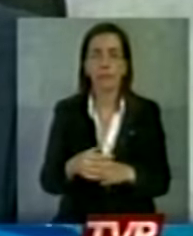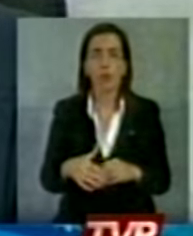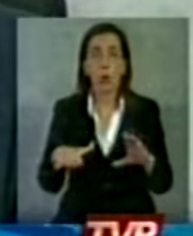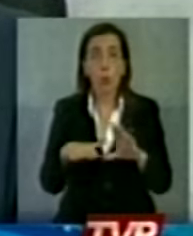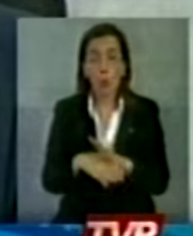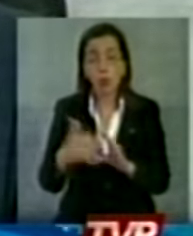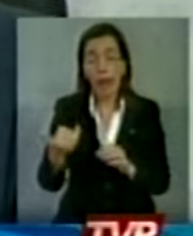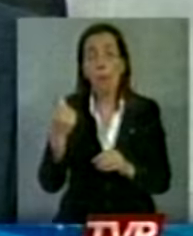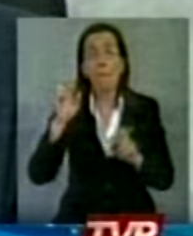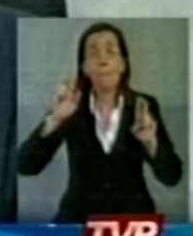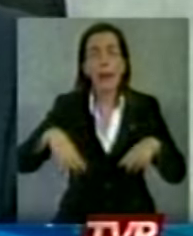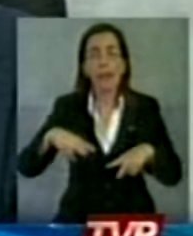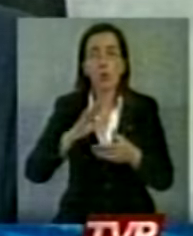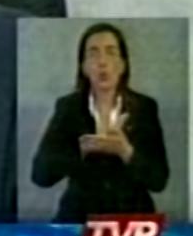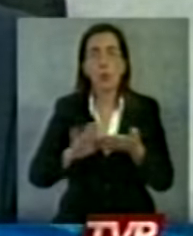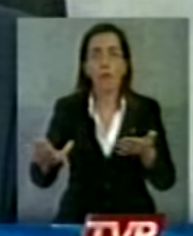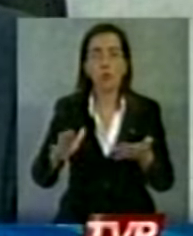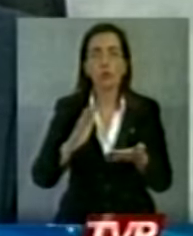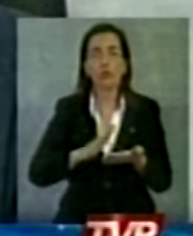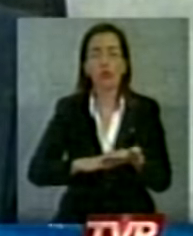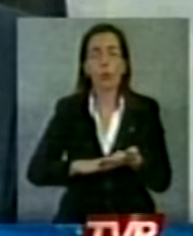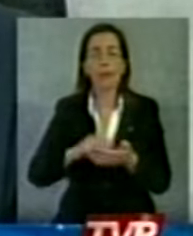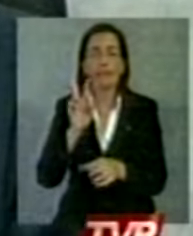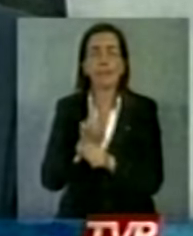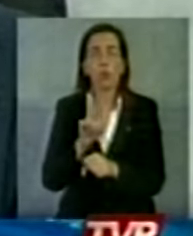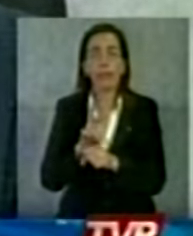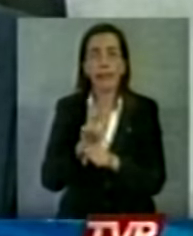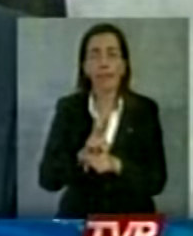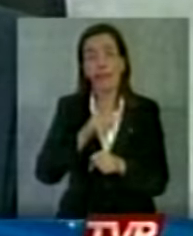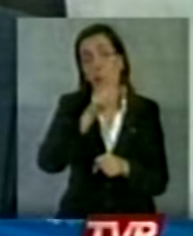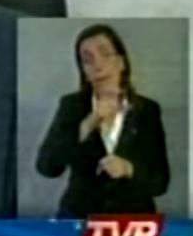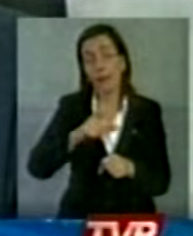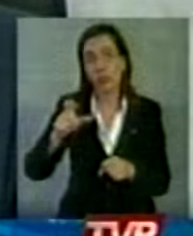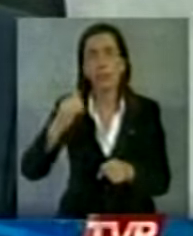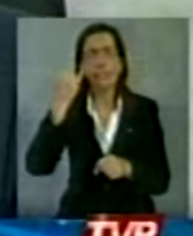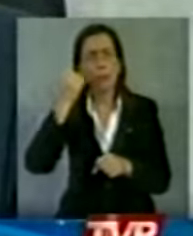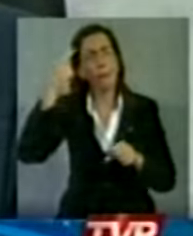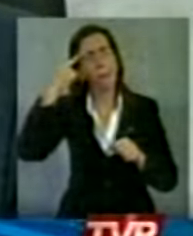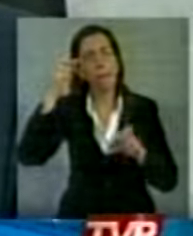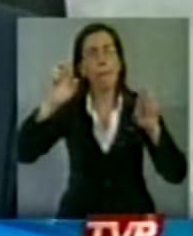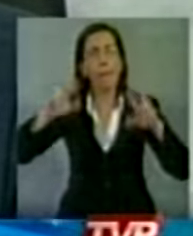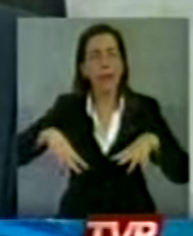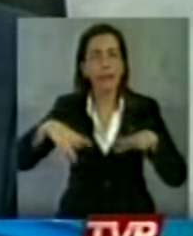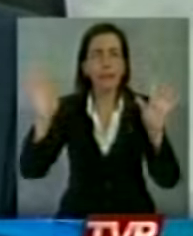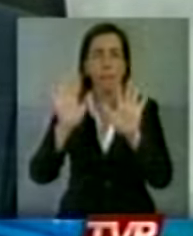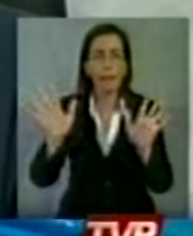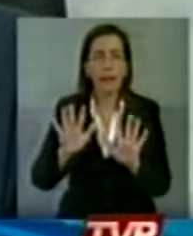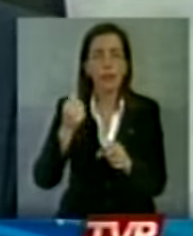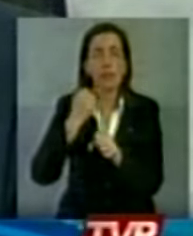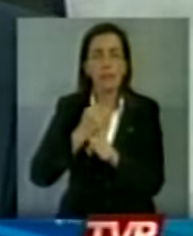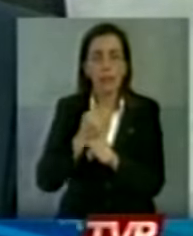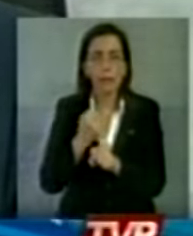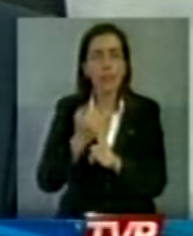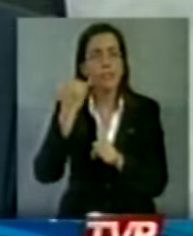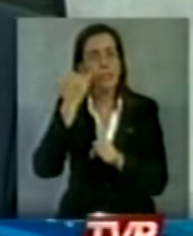Plan Estratégico Integral de Seguridad Ciudadana, hemos establecido criterios de planificación con objetivos, metas